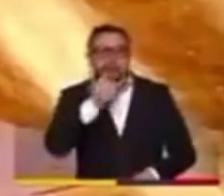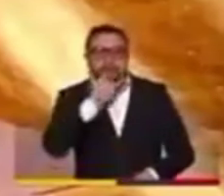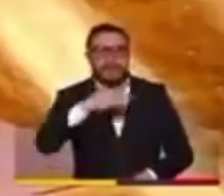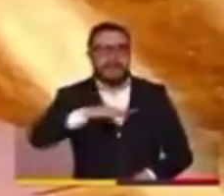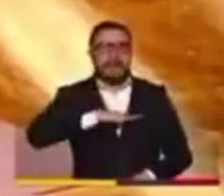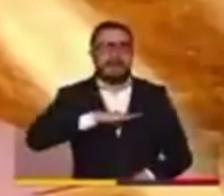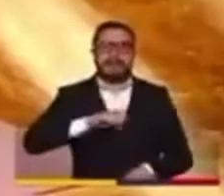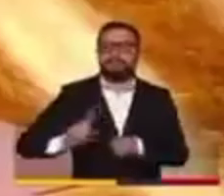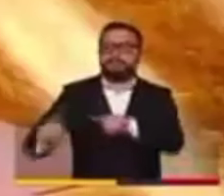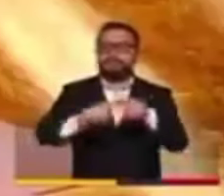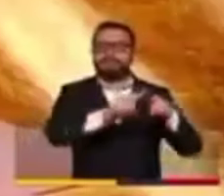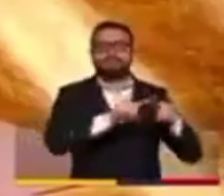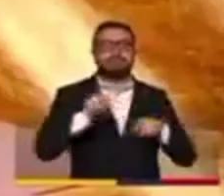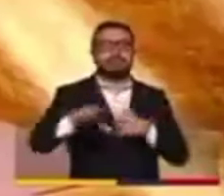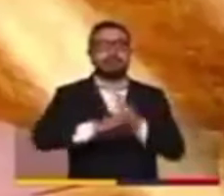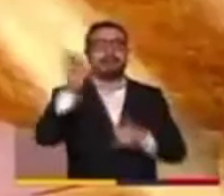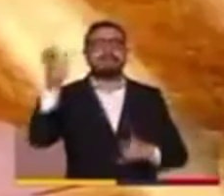Caribe?